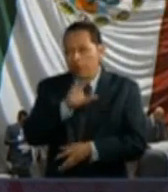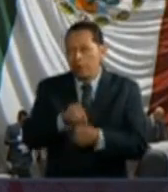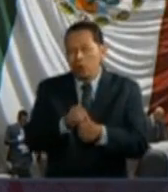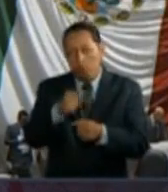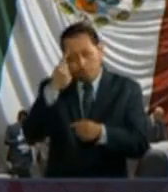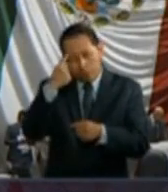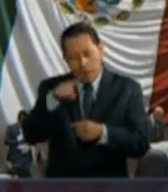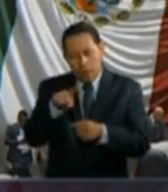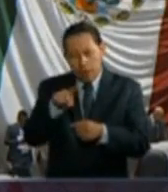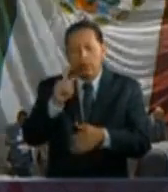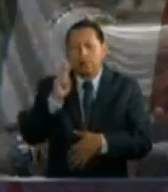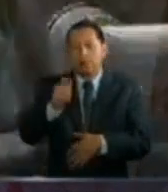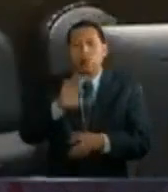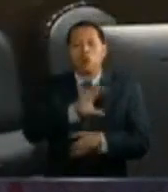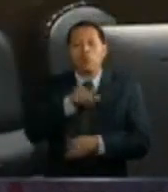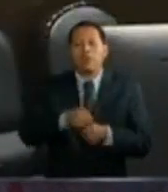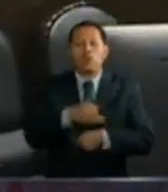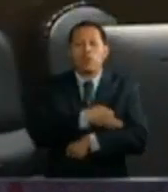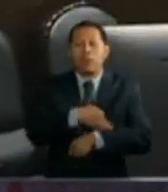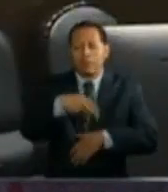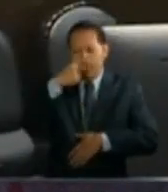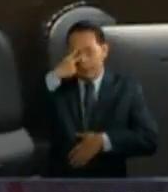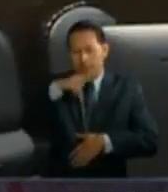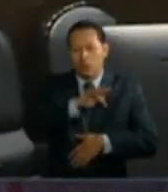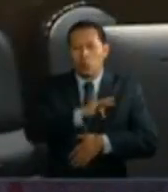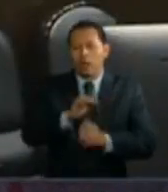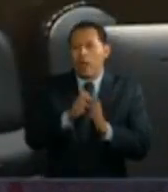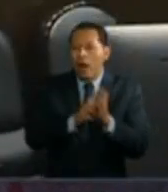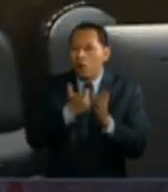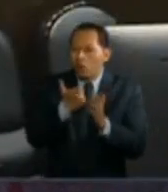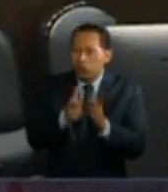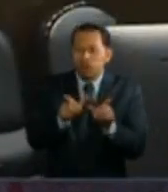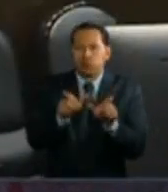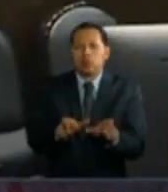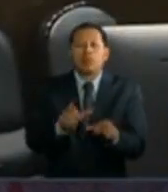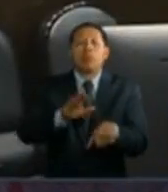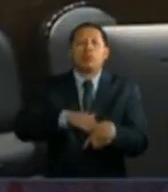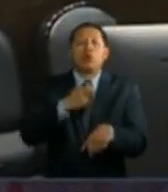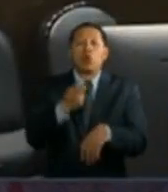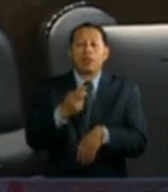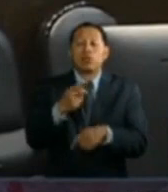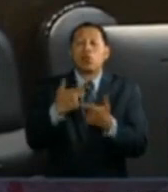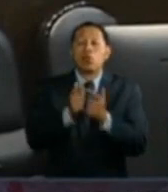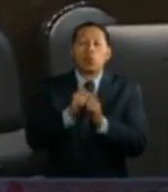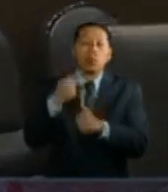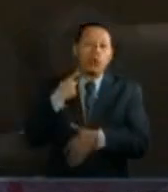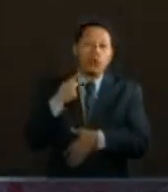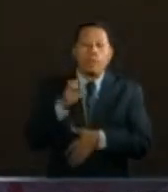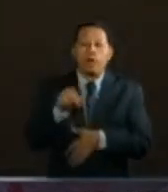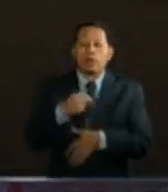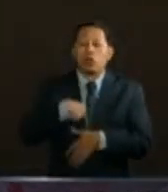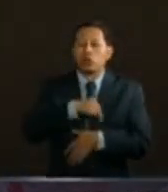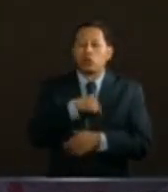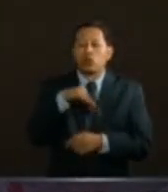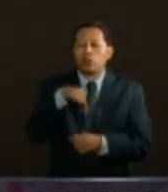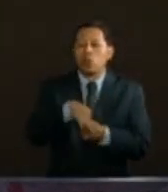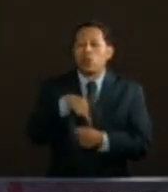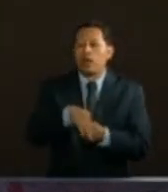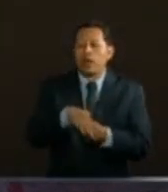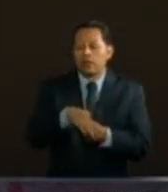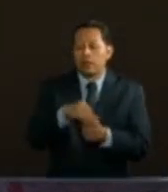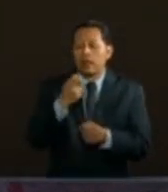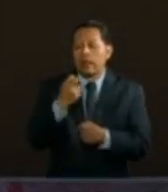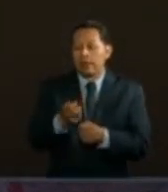los ahorros de todas las familias mexicanas. Por ello es que el Partido Acción Nacional votaremos a